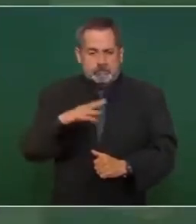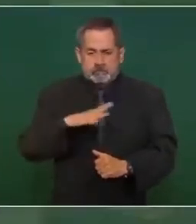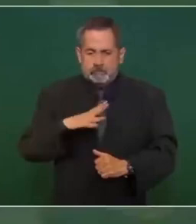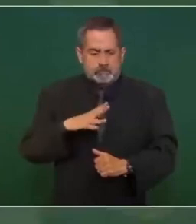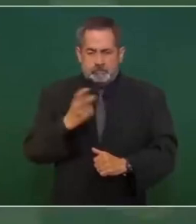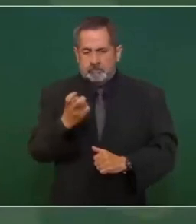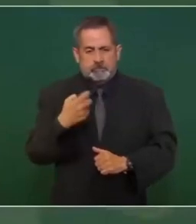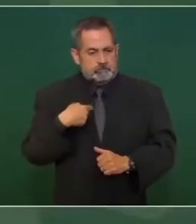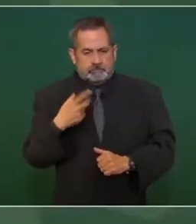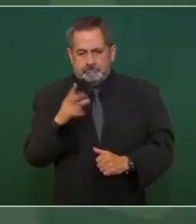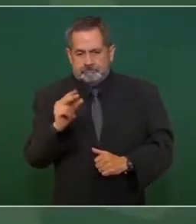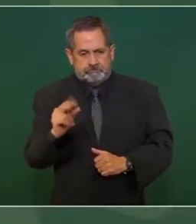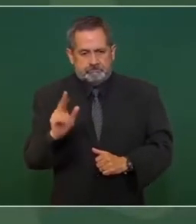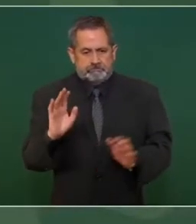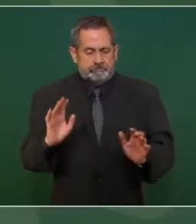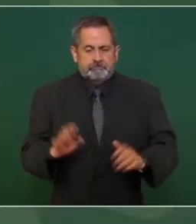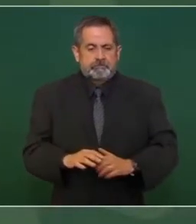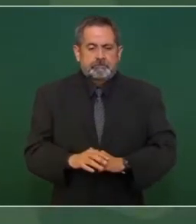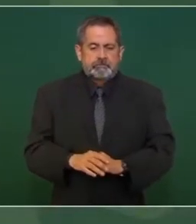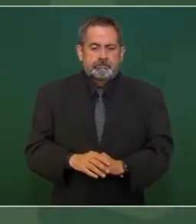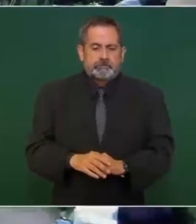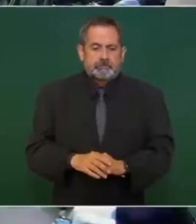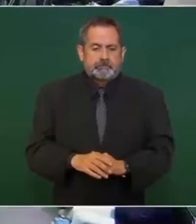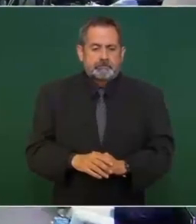yo no lo voy a hacer.